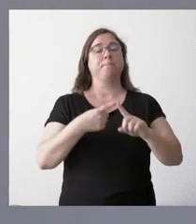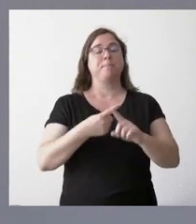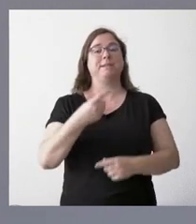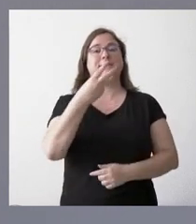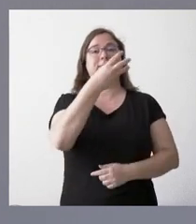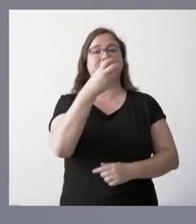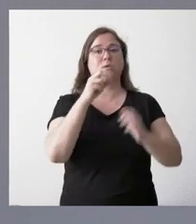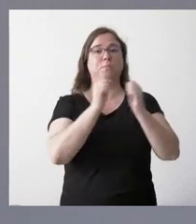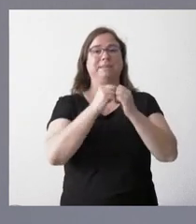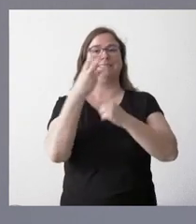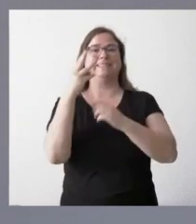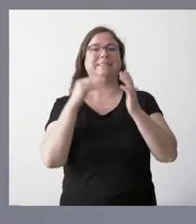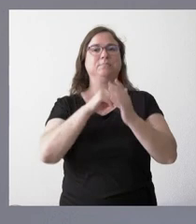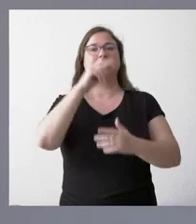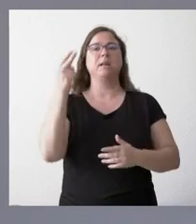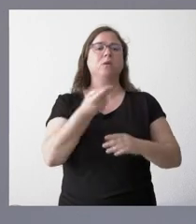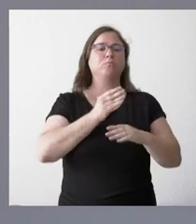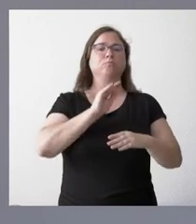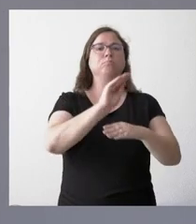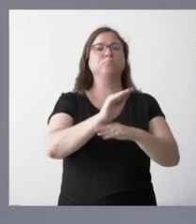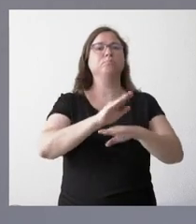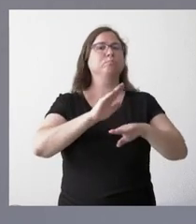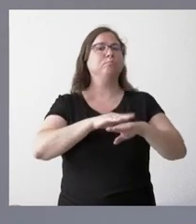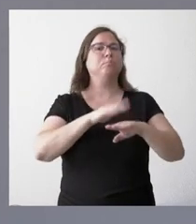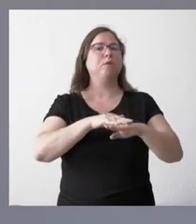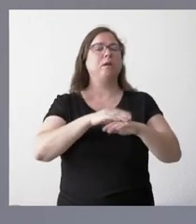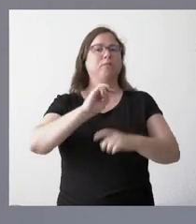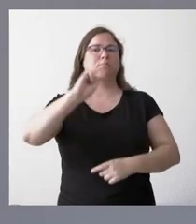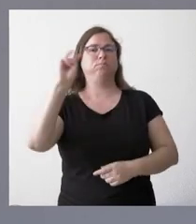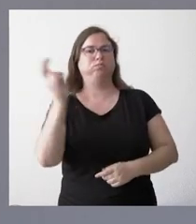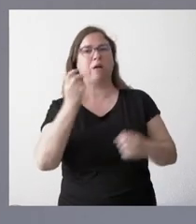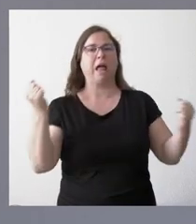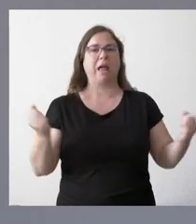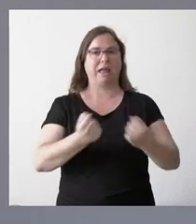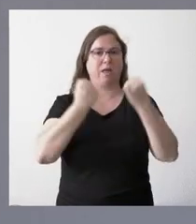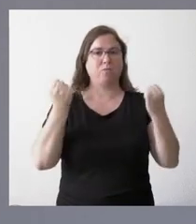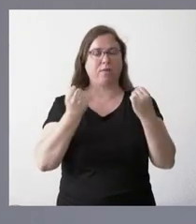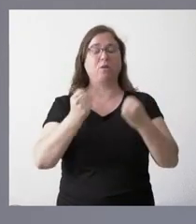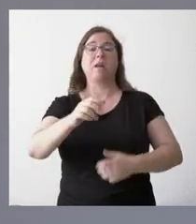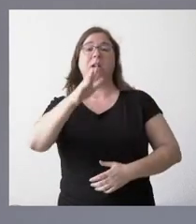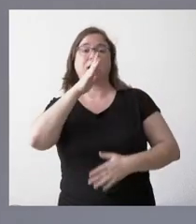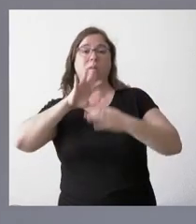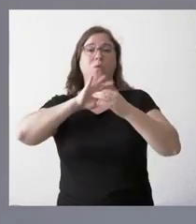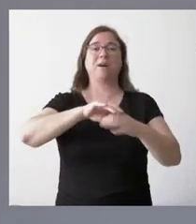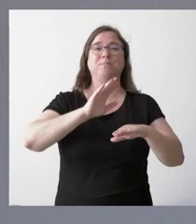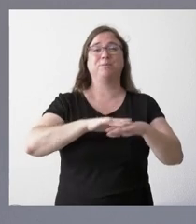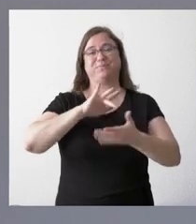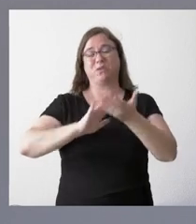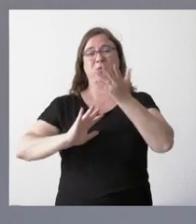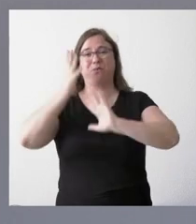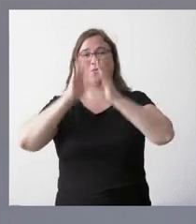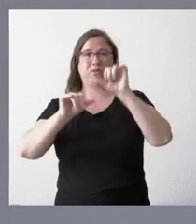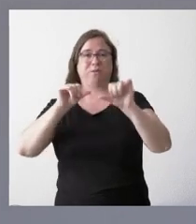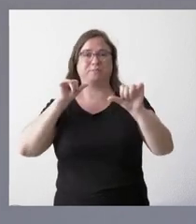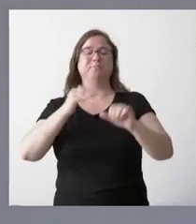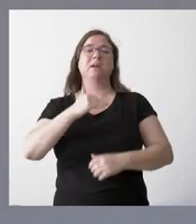323.000 euros se destinan en forma de subvención a diversas actuaciones de abastecimiento de agua en relación con recientes incendios, en este